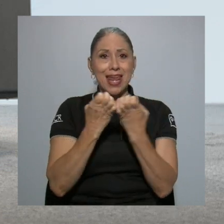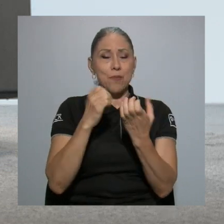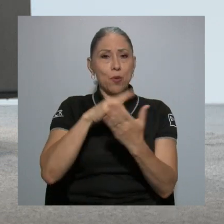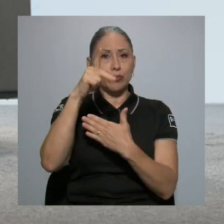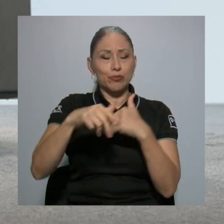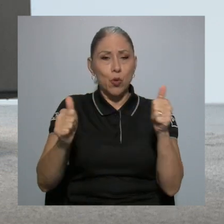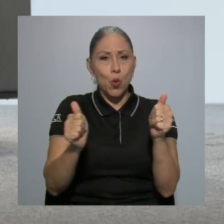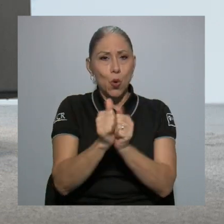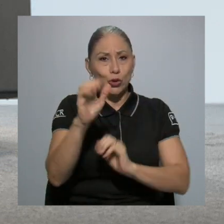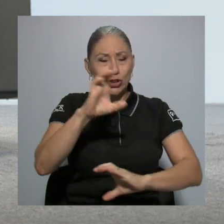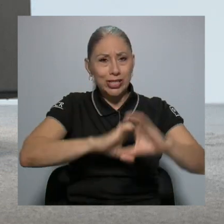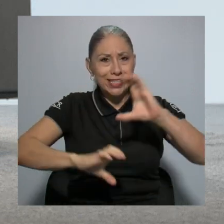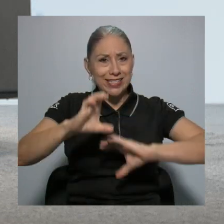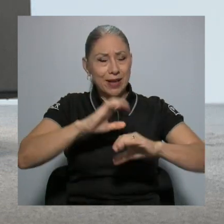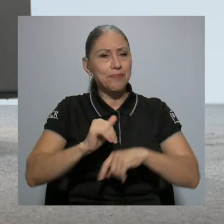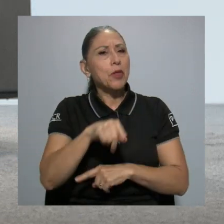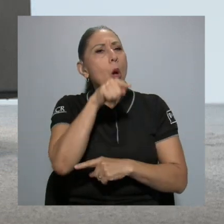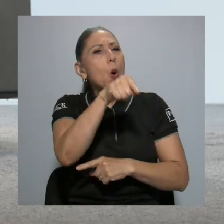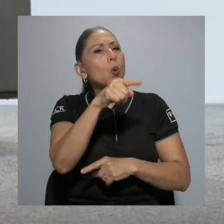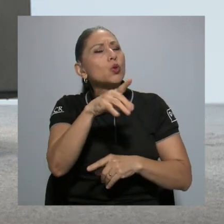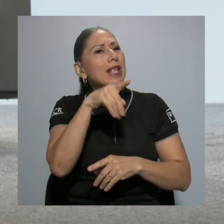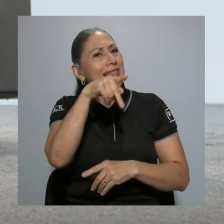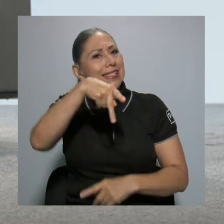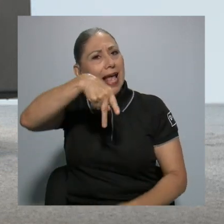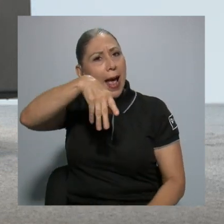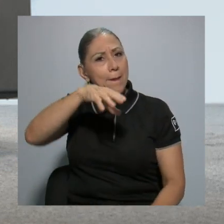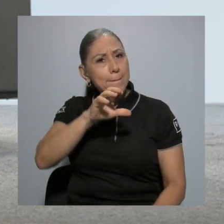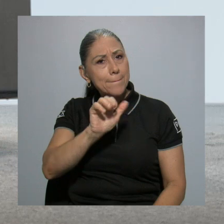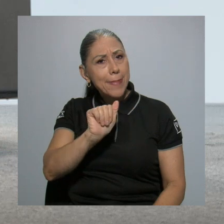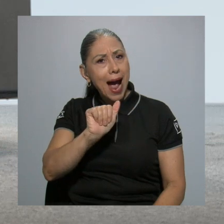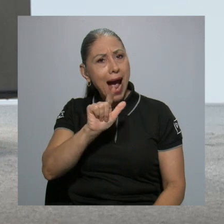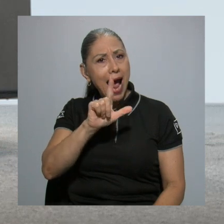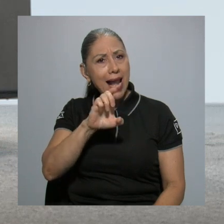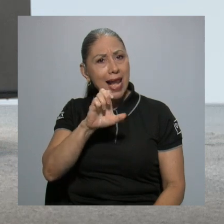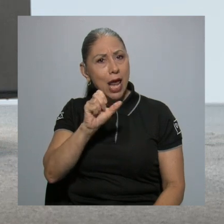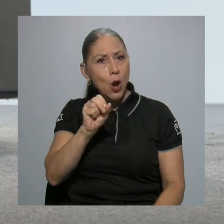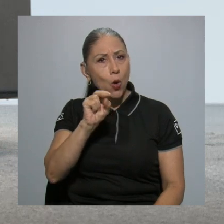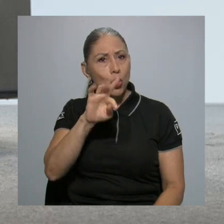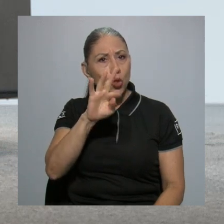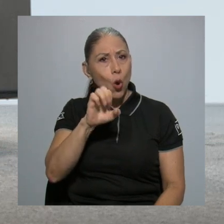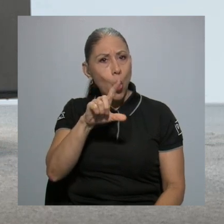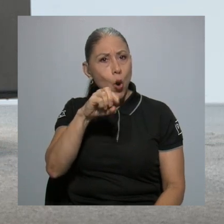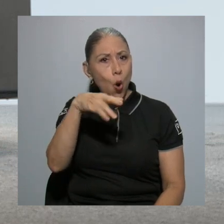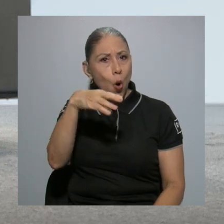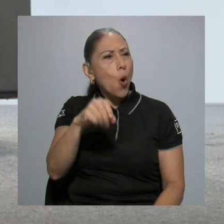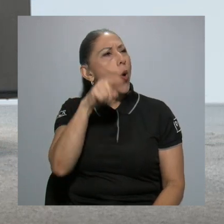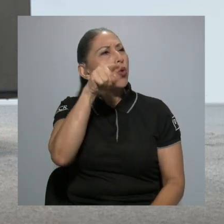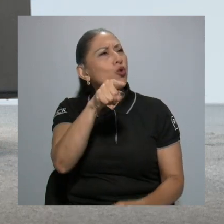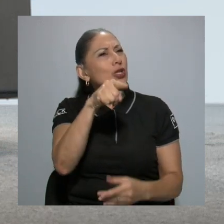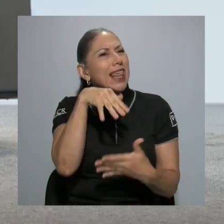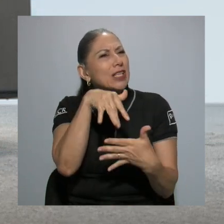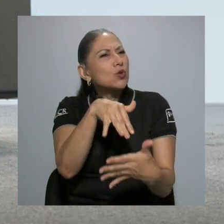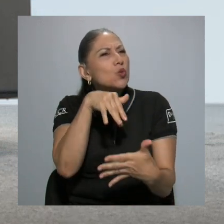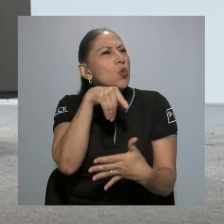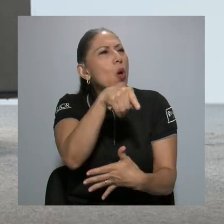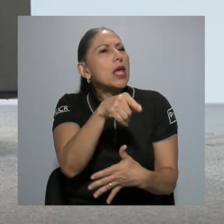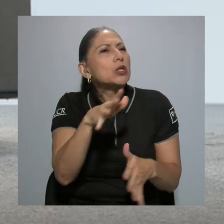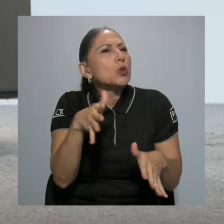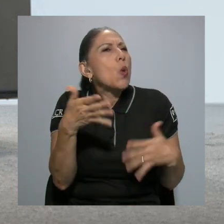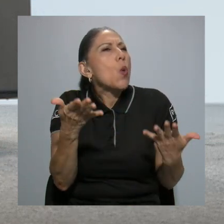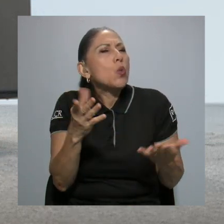de Conciencia. Don Mario, coméntenos, usted es paleontólogo, coméntenos dónde se formó ese interés por